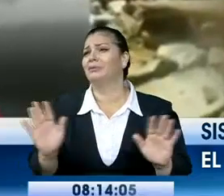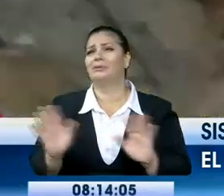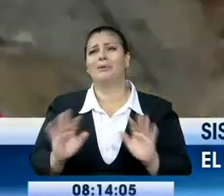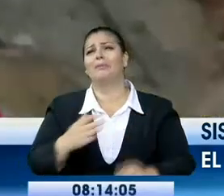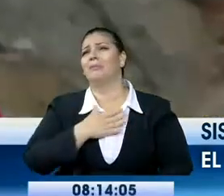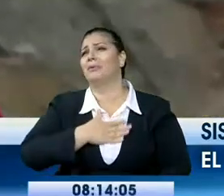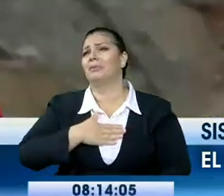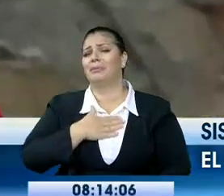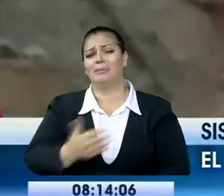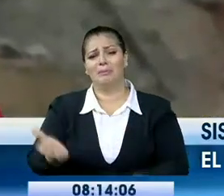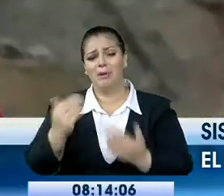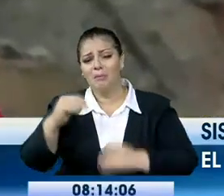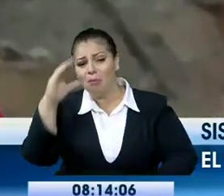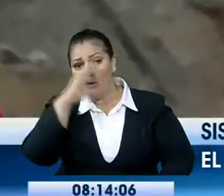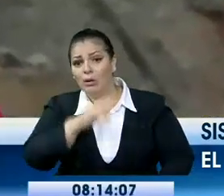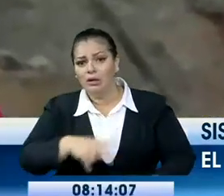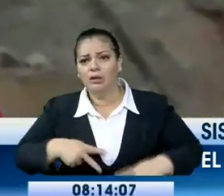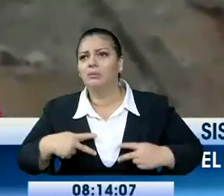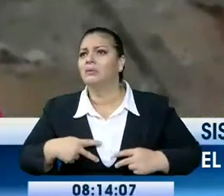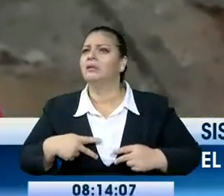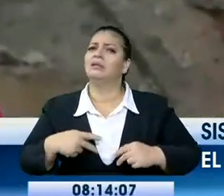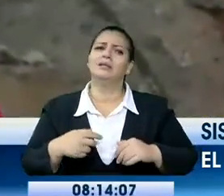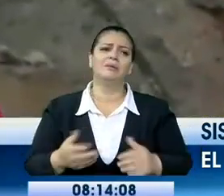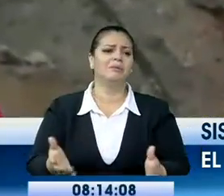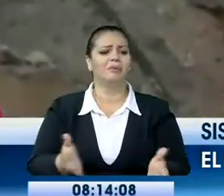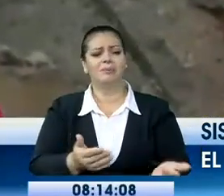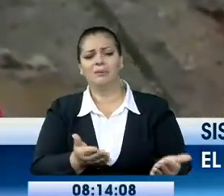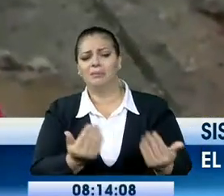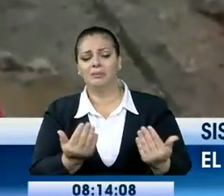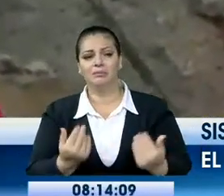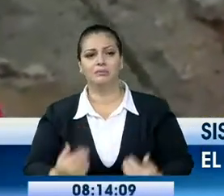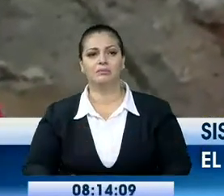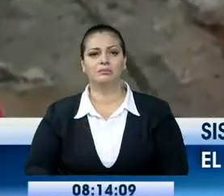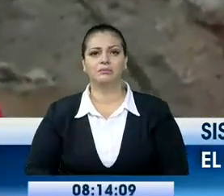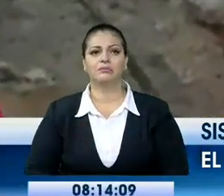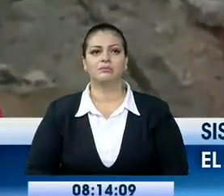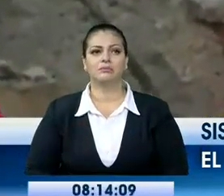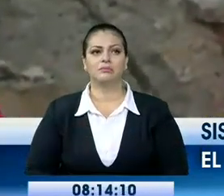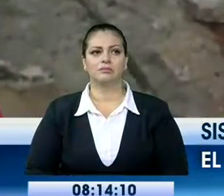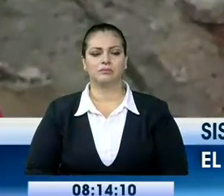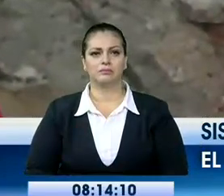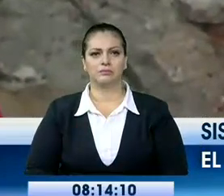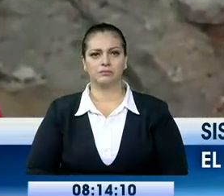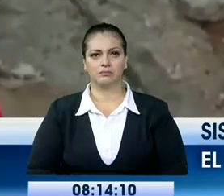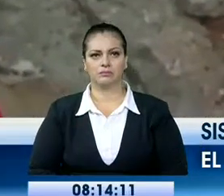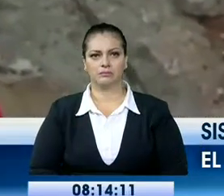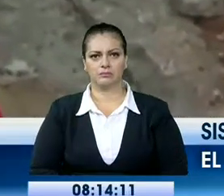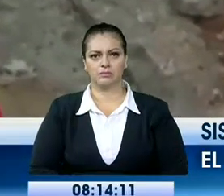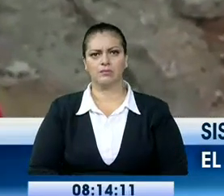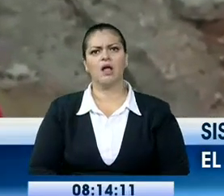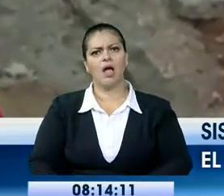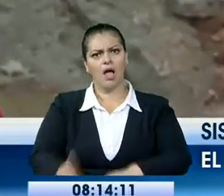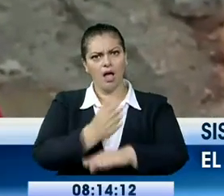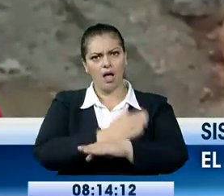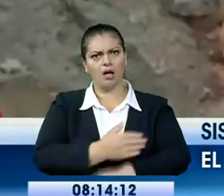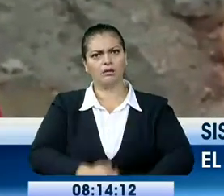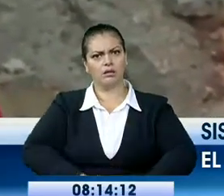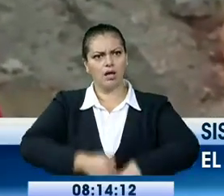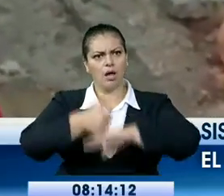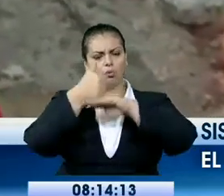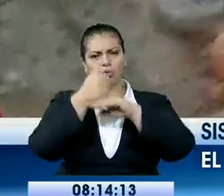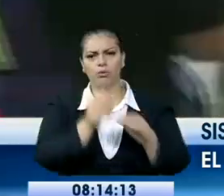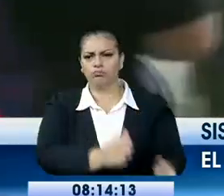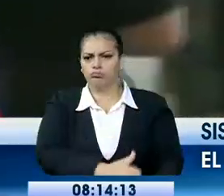bajo los escombros. Y horas antes, hay que recalcar, Luisa y amigos televidentes, que la gente había hecho un simulacro justamente para recordar lo que